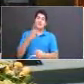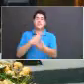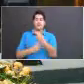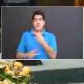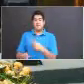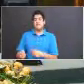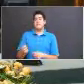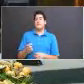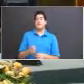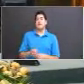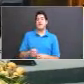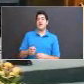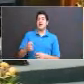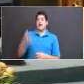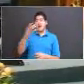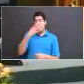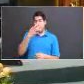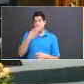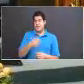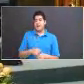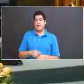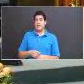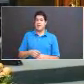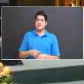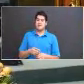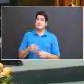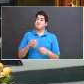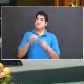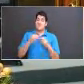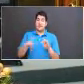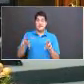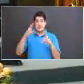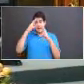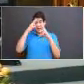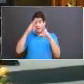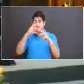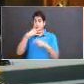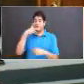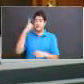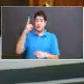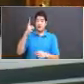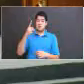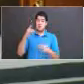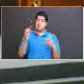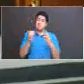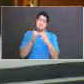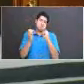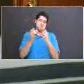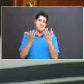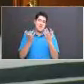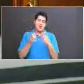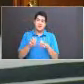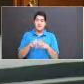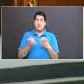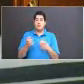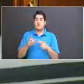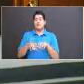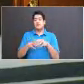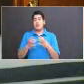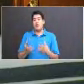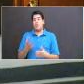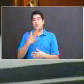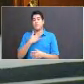vivir una vida sin temor de Dios. Y no les pasa nada. Y como decía mi apóstol, hermano,